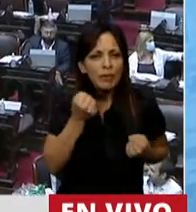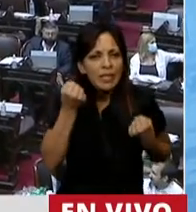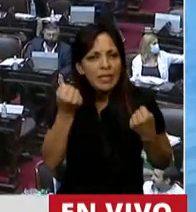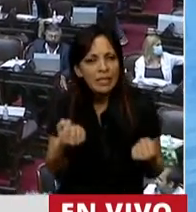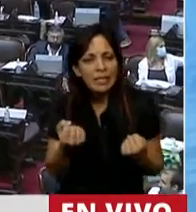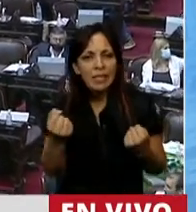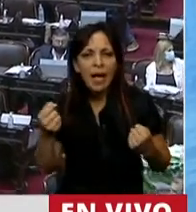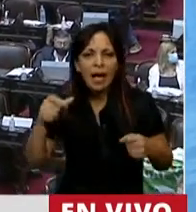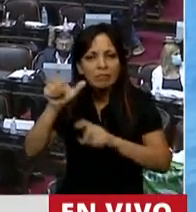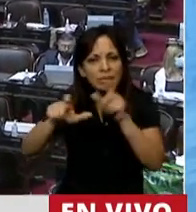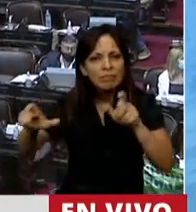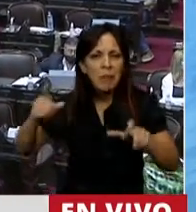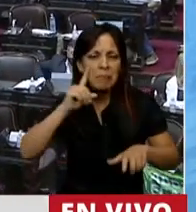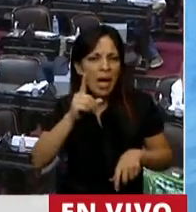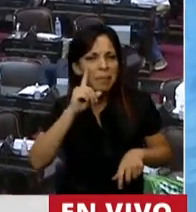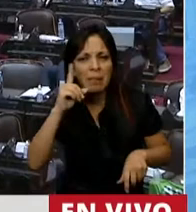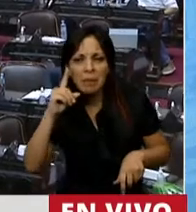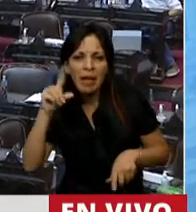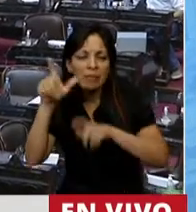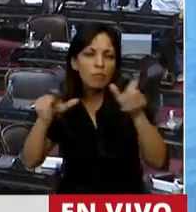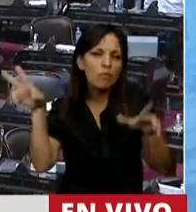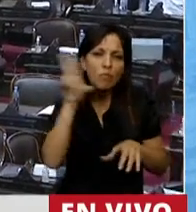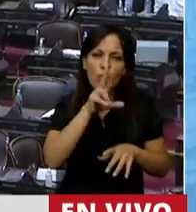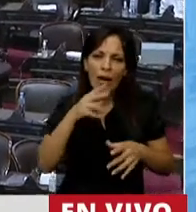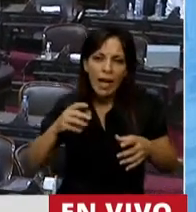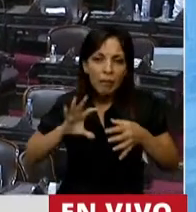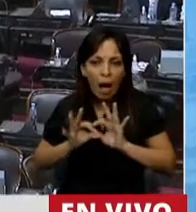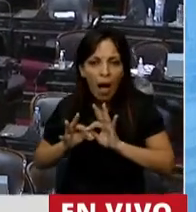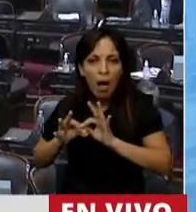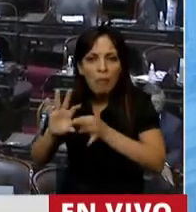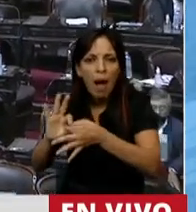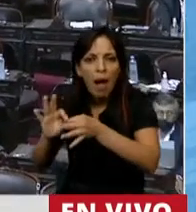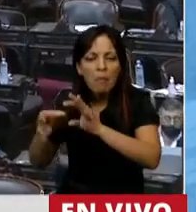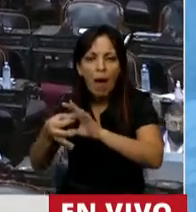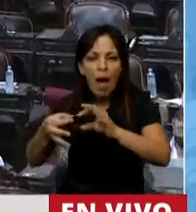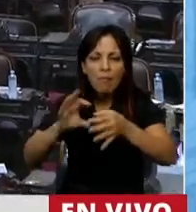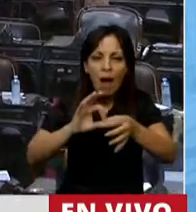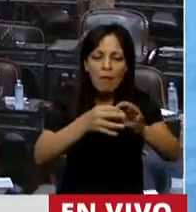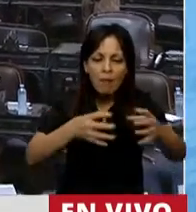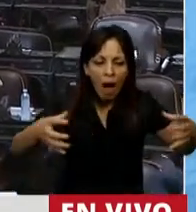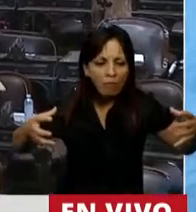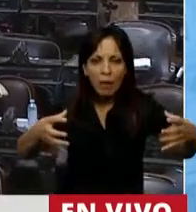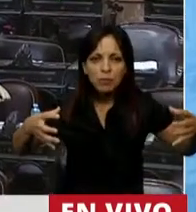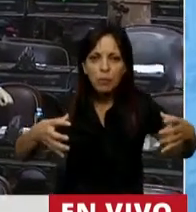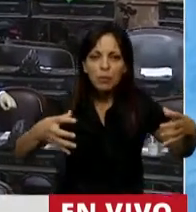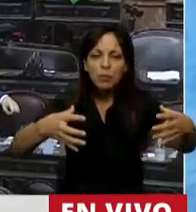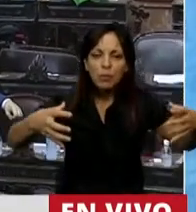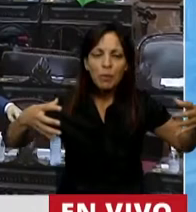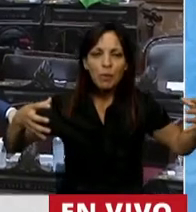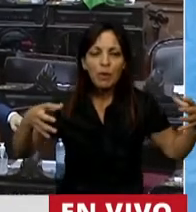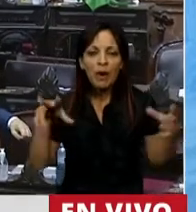a miles y miles de mujeres que fuimos abrazando el feminismo de diversas